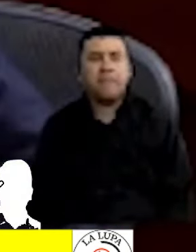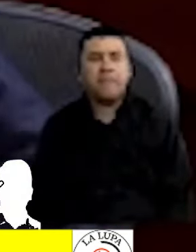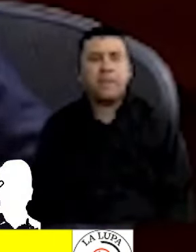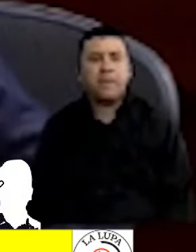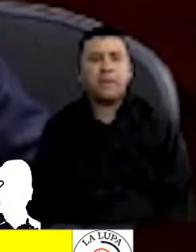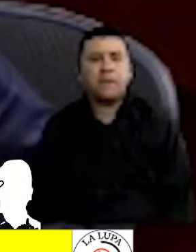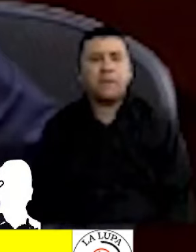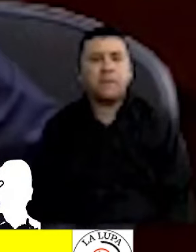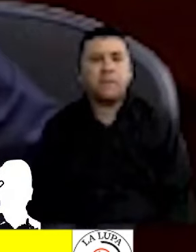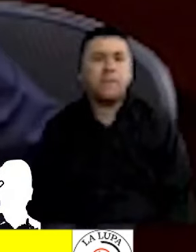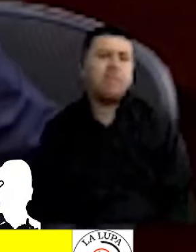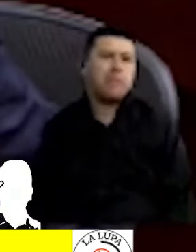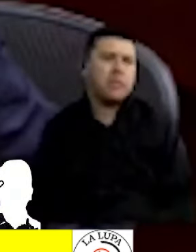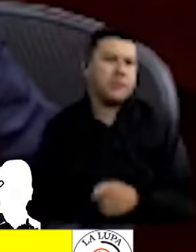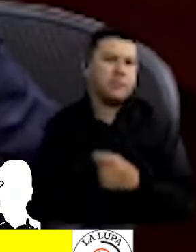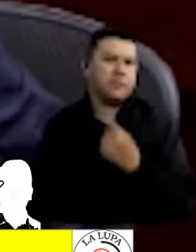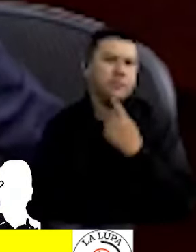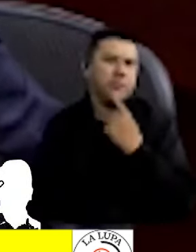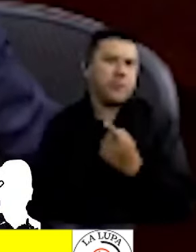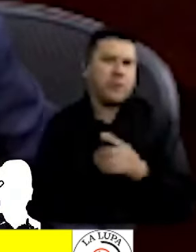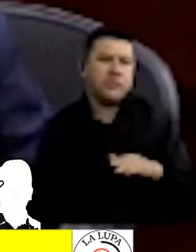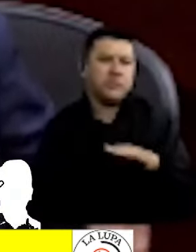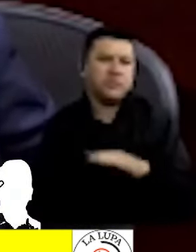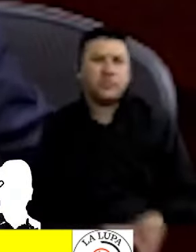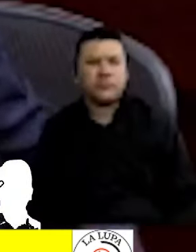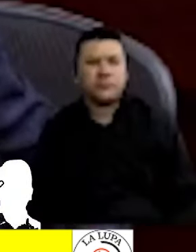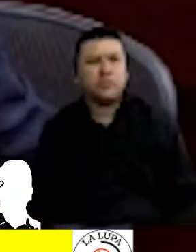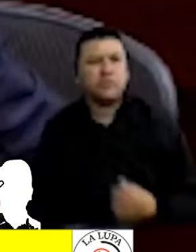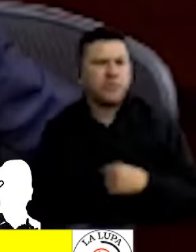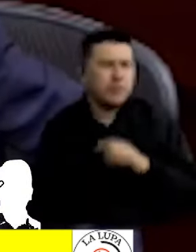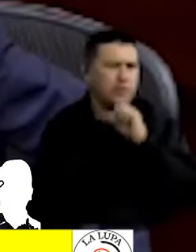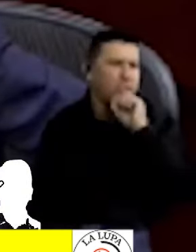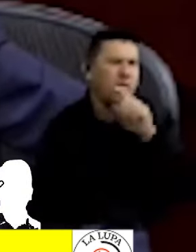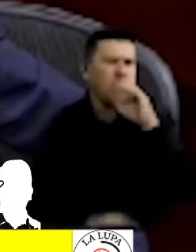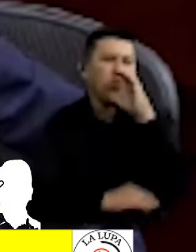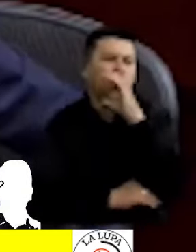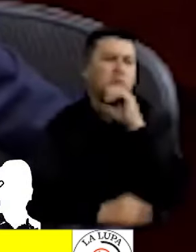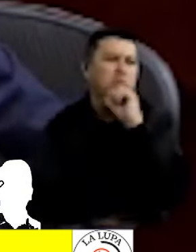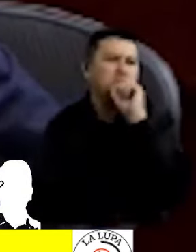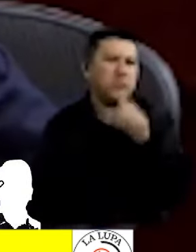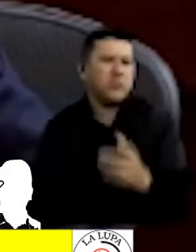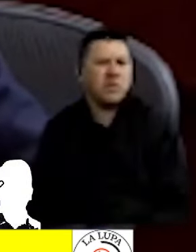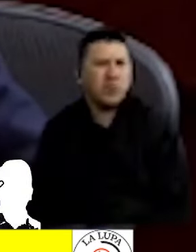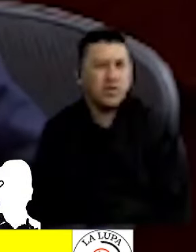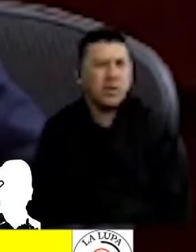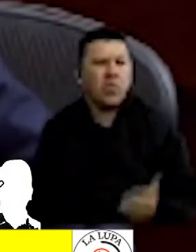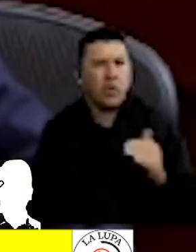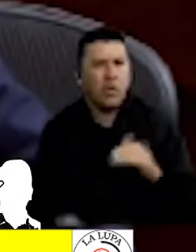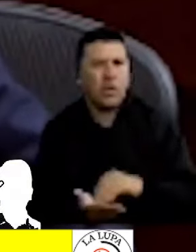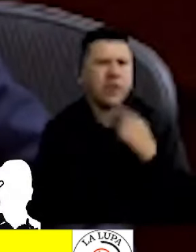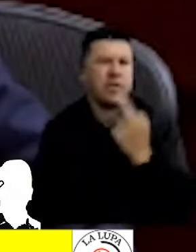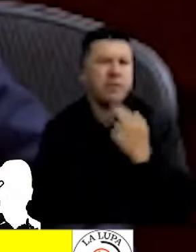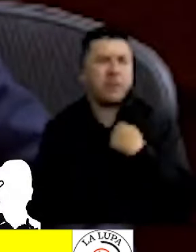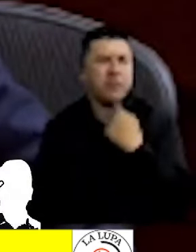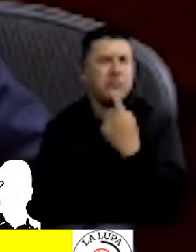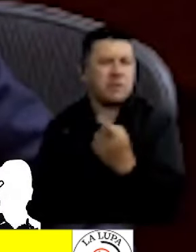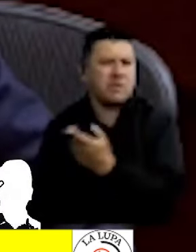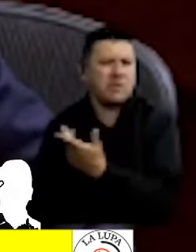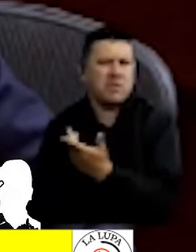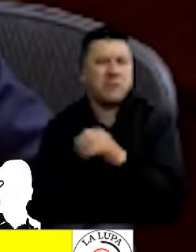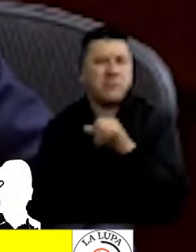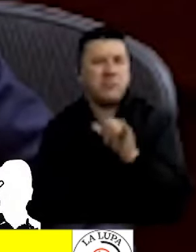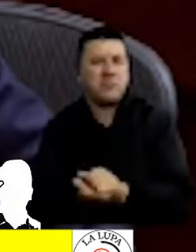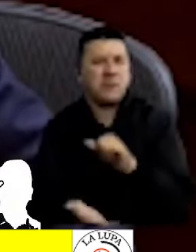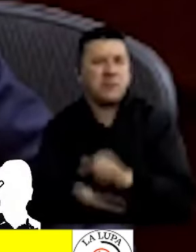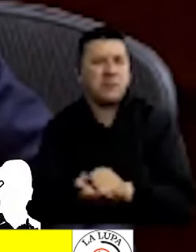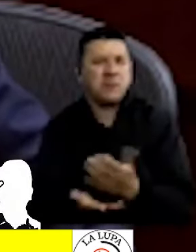Y como calmo de males, yo pregunto al país, vuelvo y repito, el hijo chillón y la